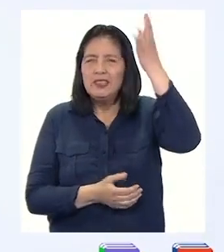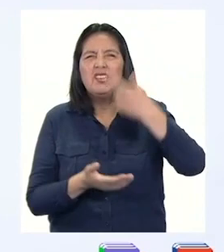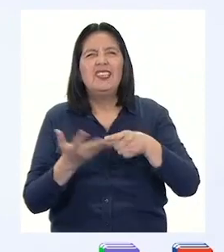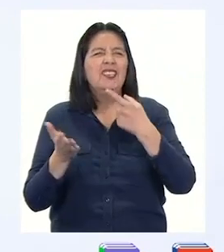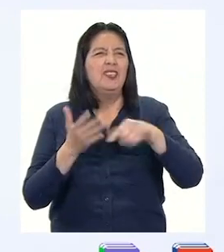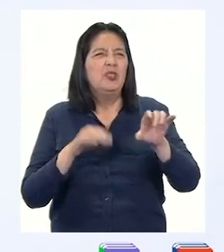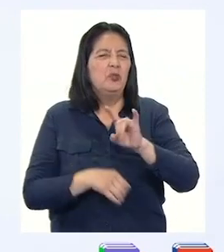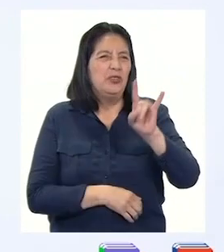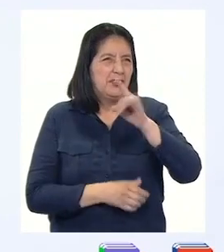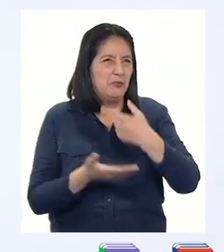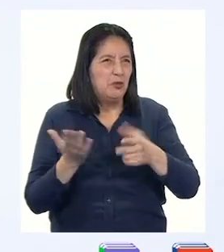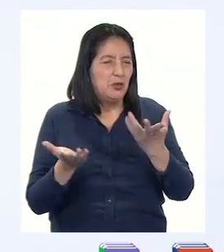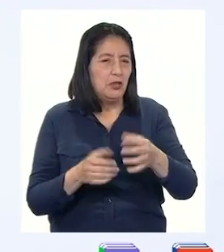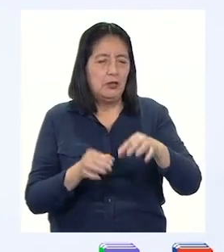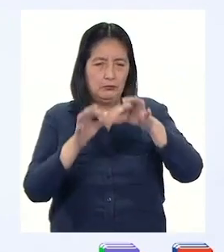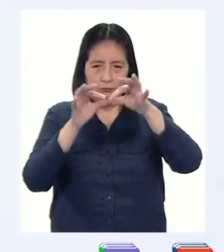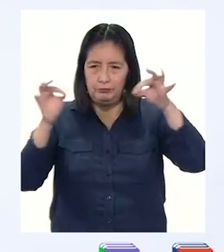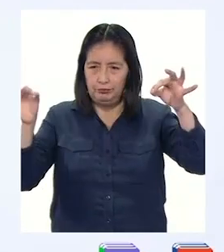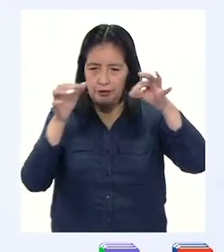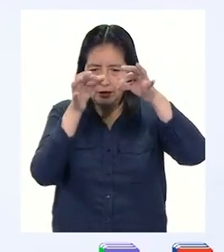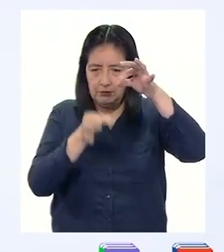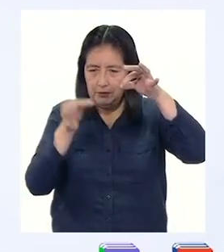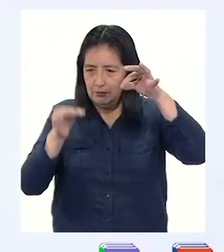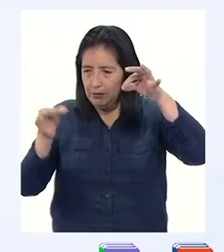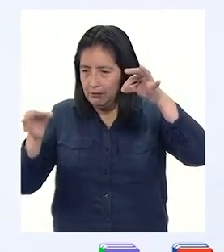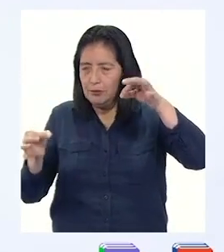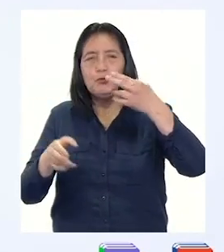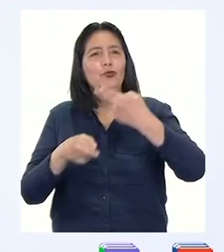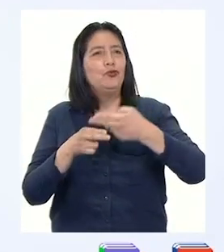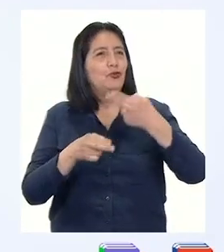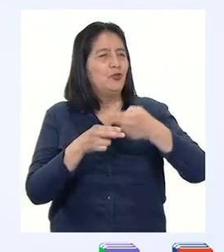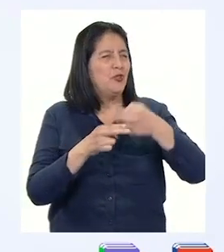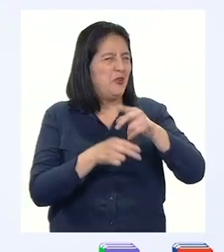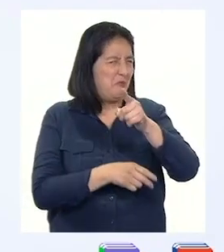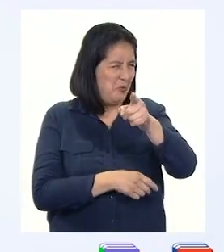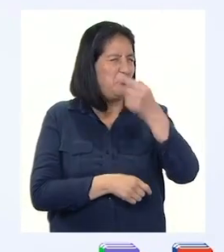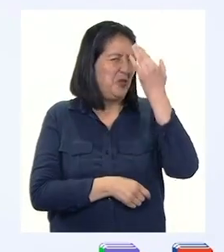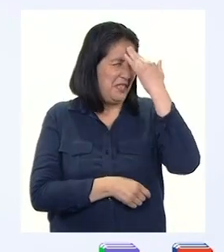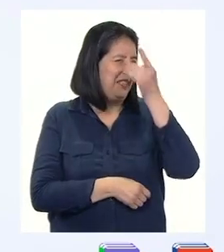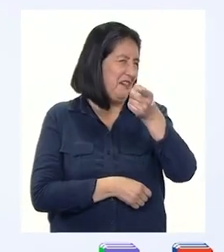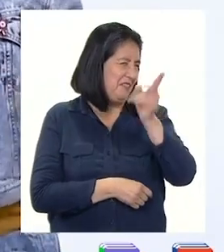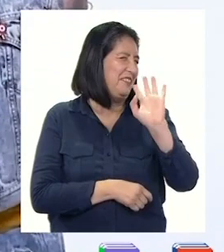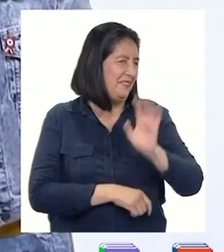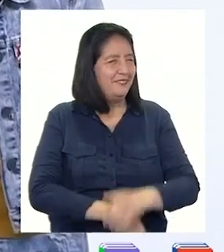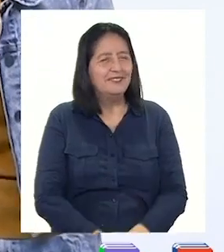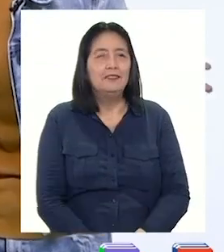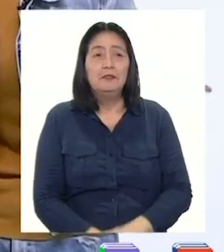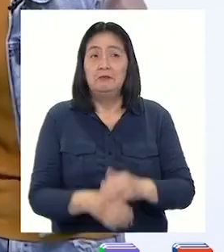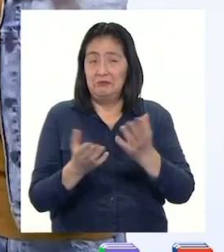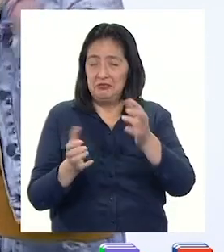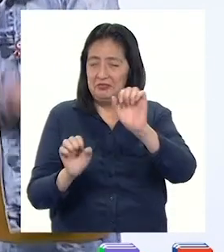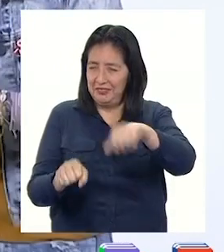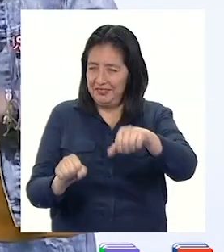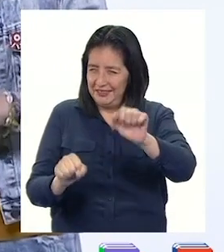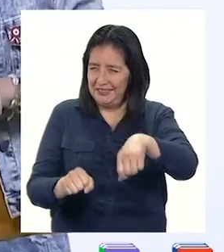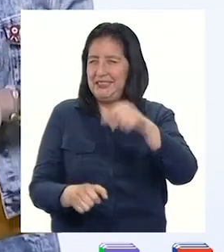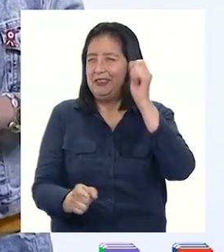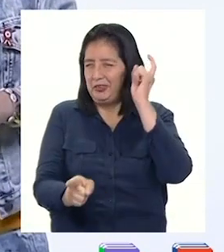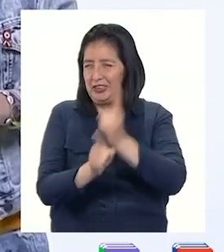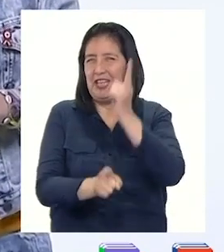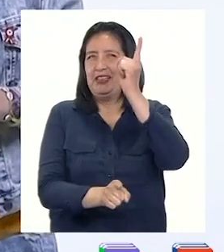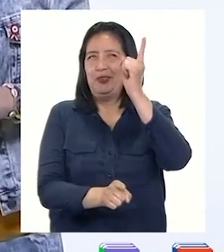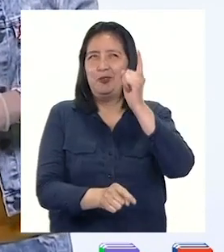las herramientas compuestas por cuerdas y nudos, cuyo nombre apuesto a que ya sabes cómo se llama. Pues claro que sí,